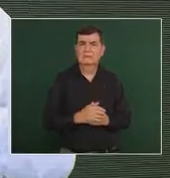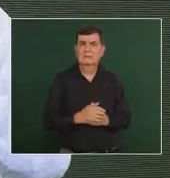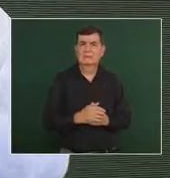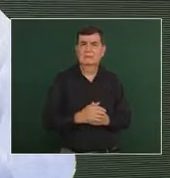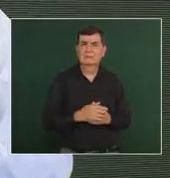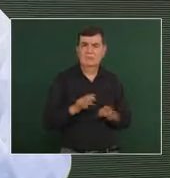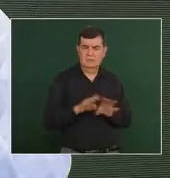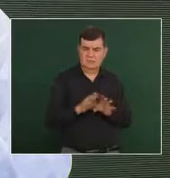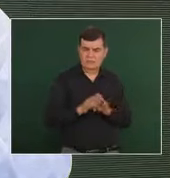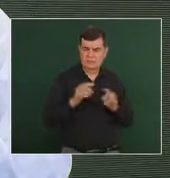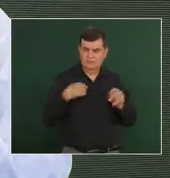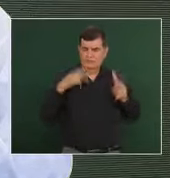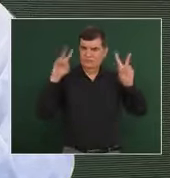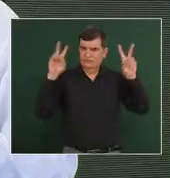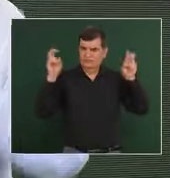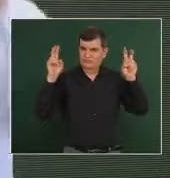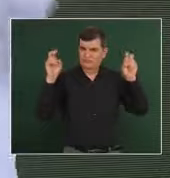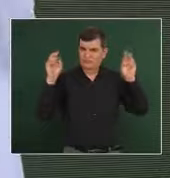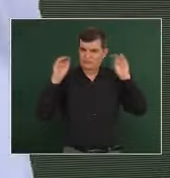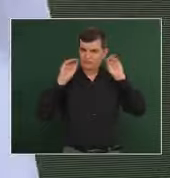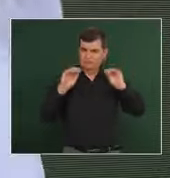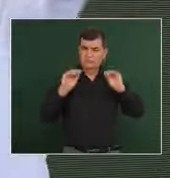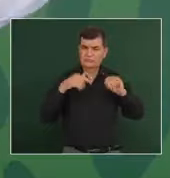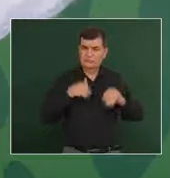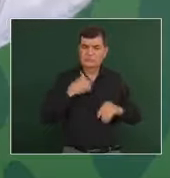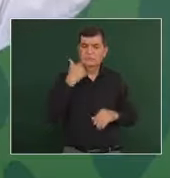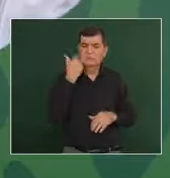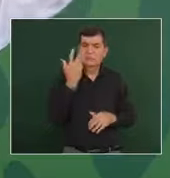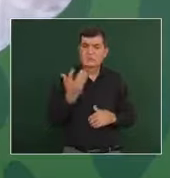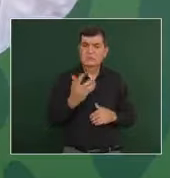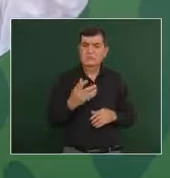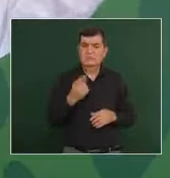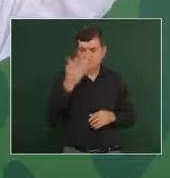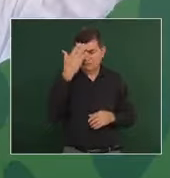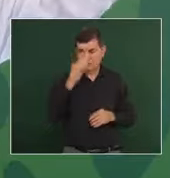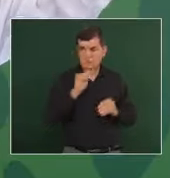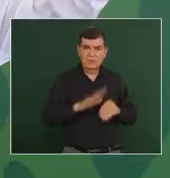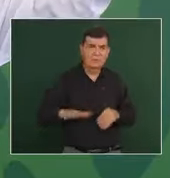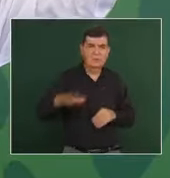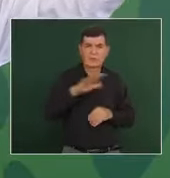de manera enfática porque quiero que se sepa,